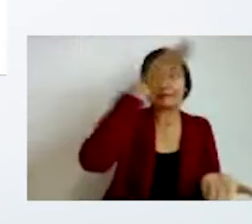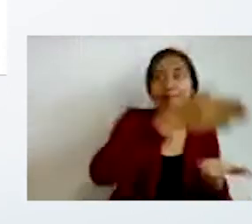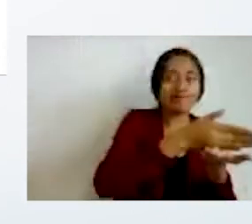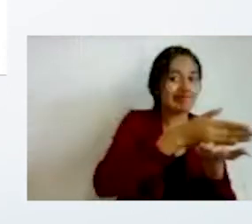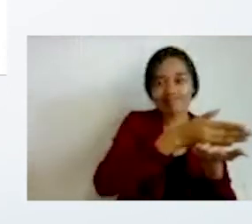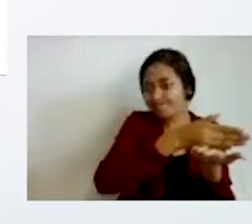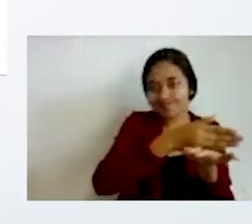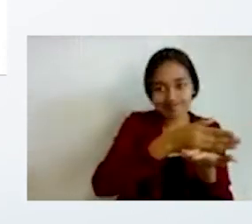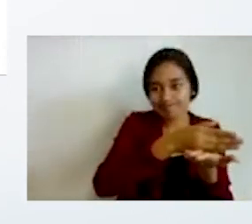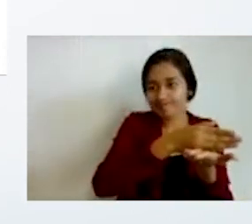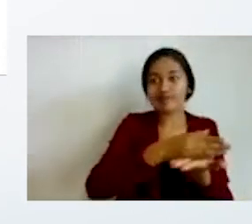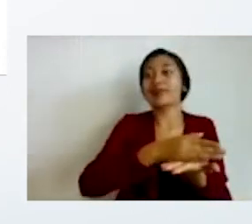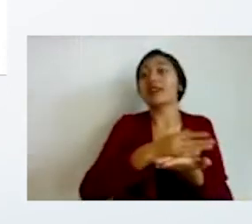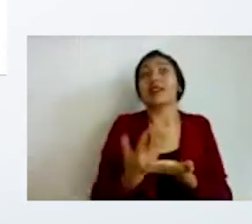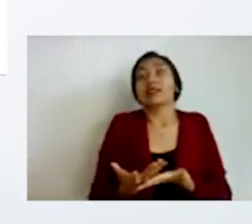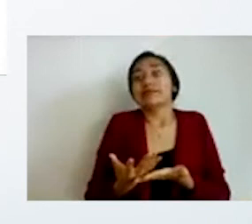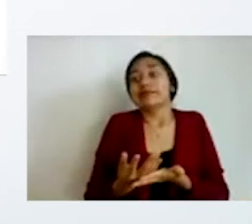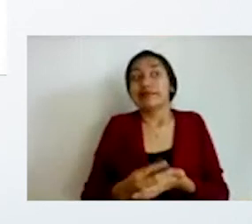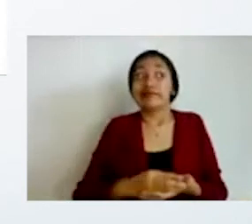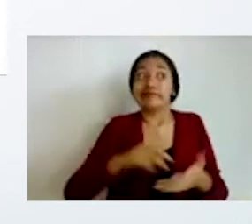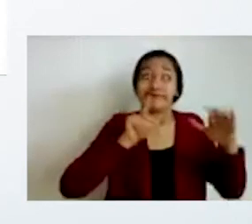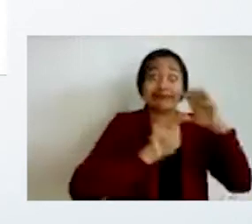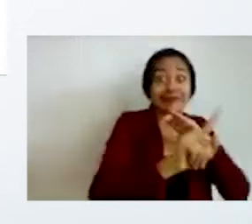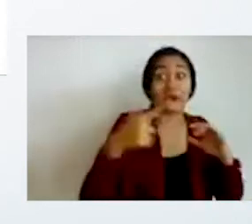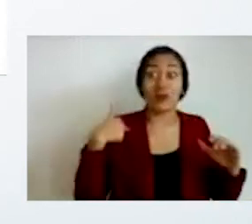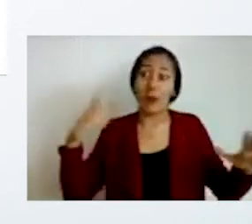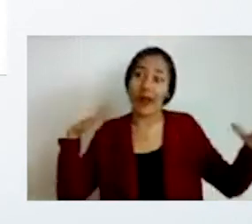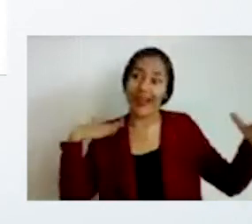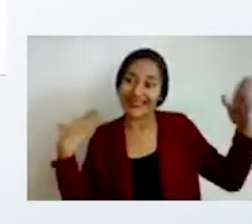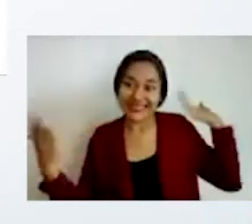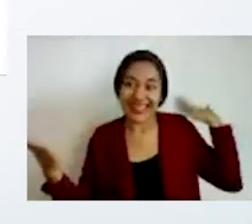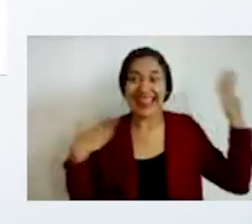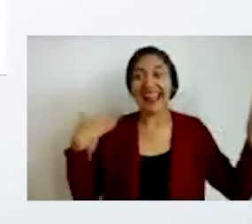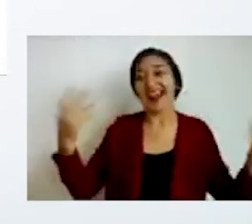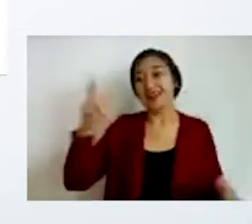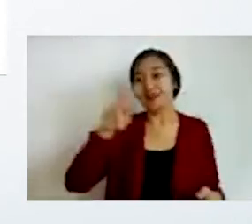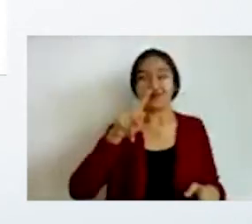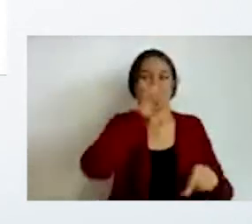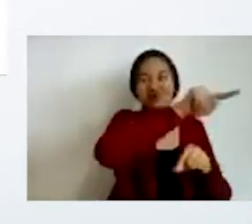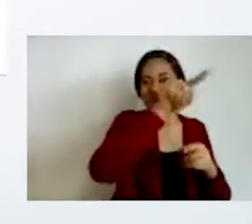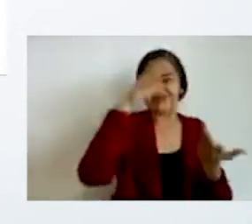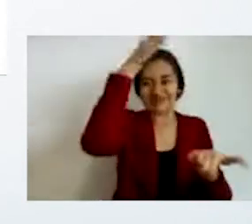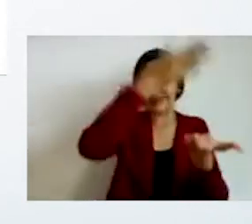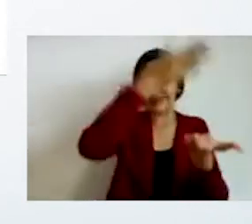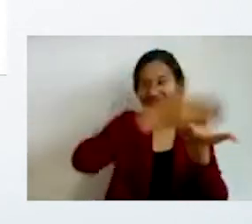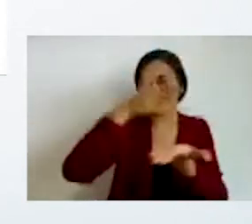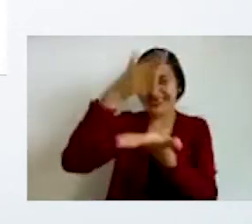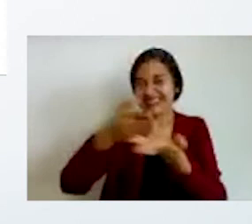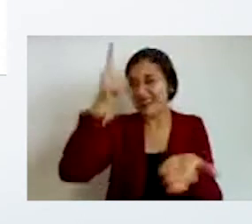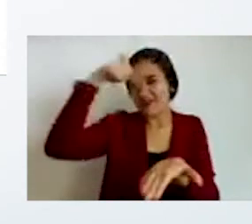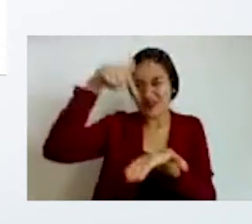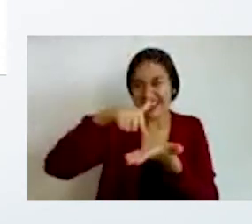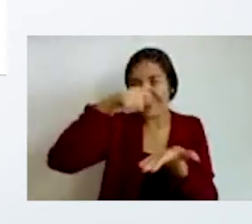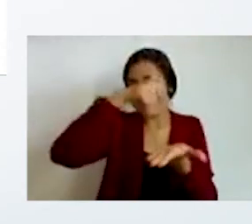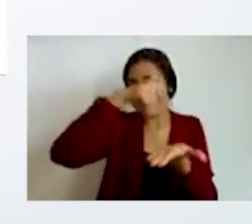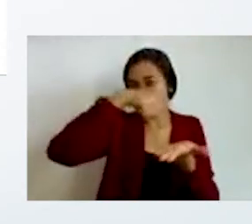dejamos de salir y tener todas las actividades extradomiciliarias que hubiesen sido habituales para